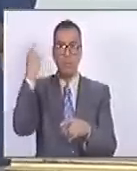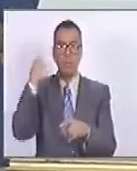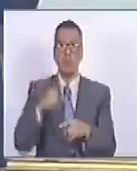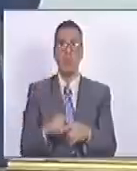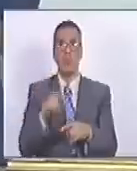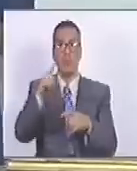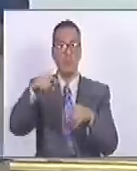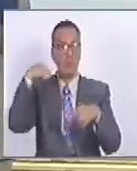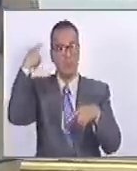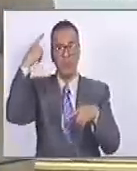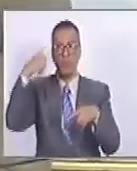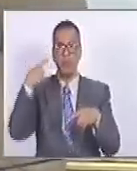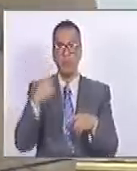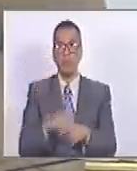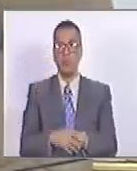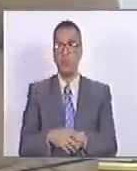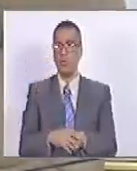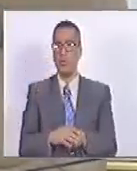Venezuela.